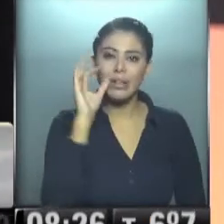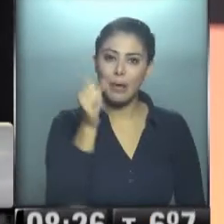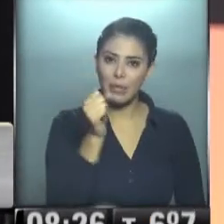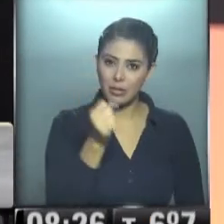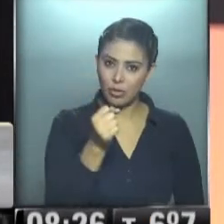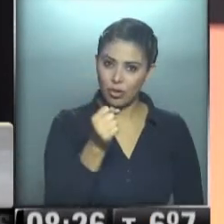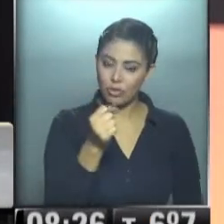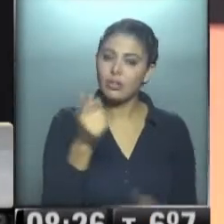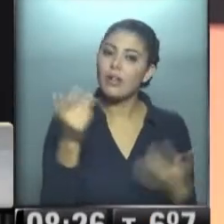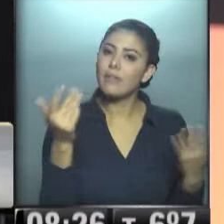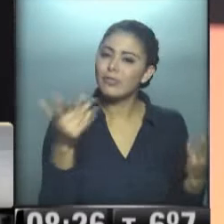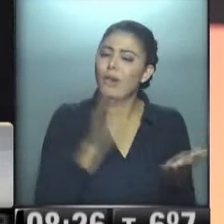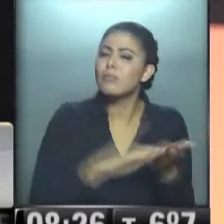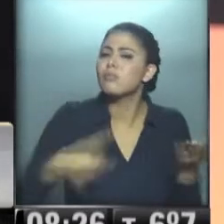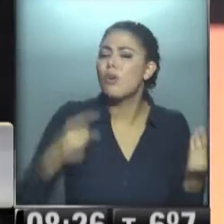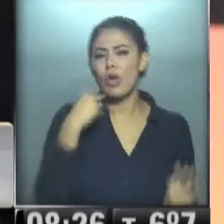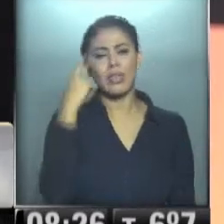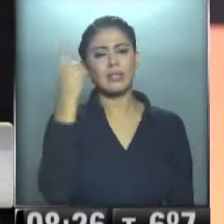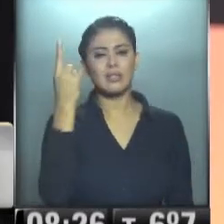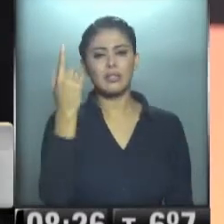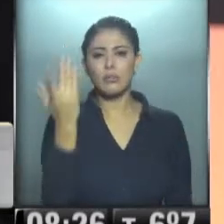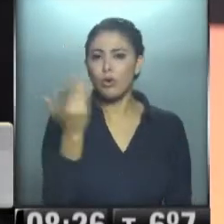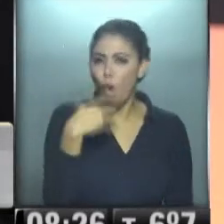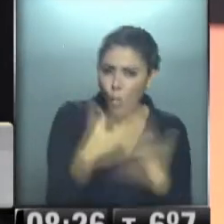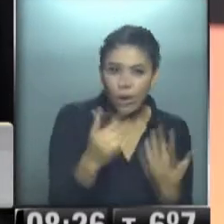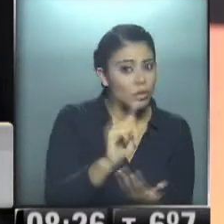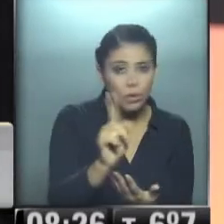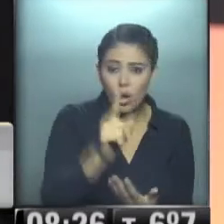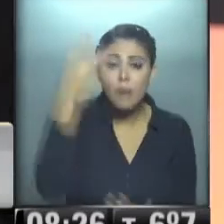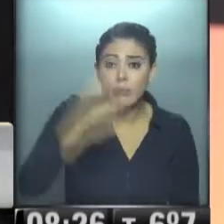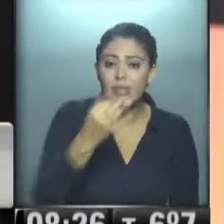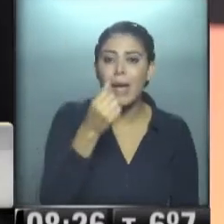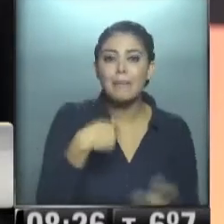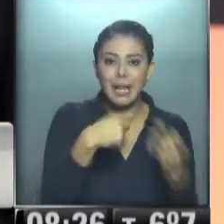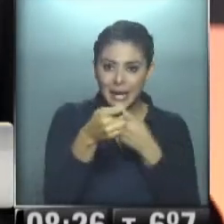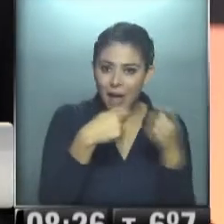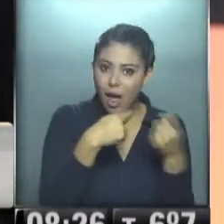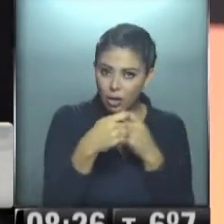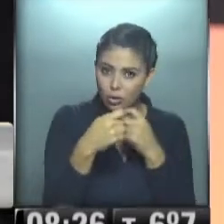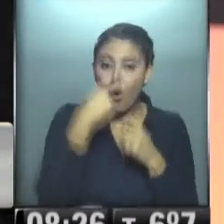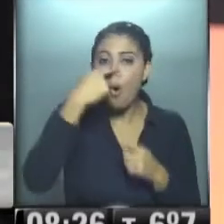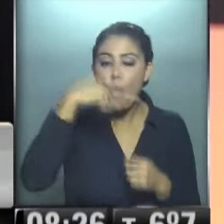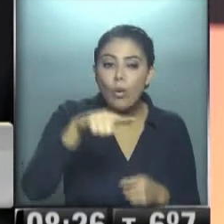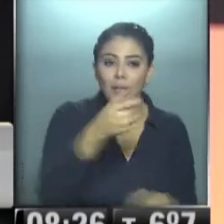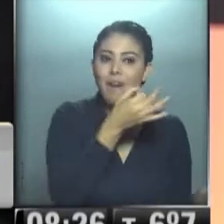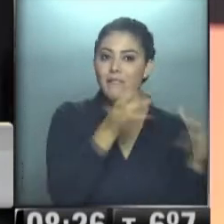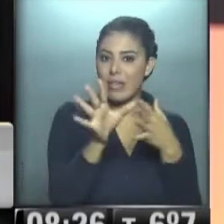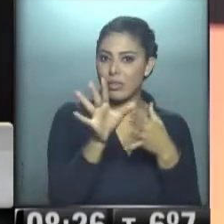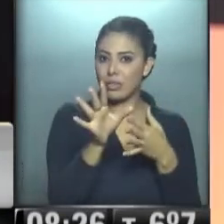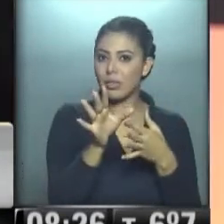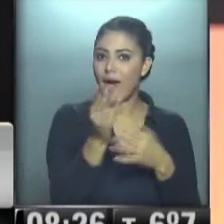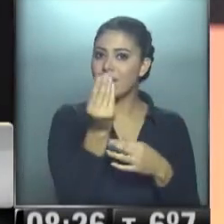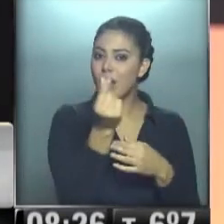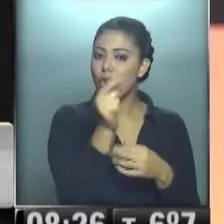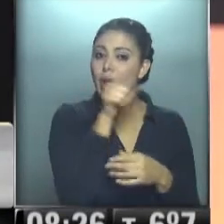digamos que de qué se trata esto es un juego el tema es que el mercado va tomando la última operación y